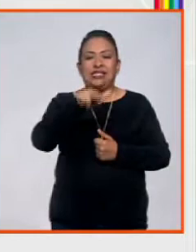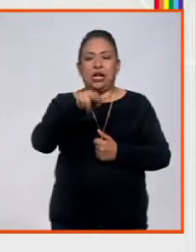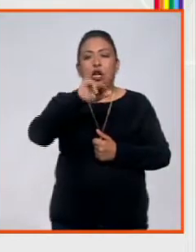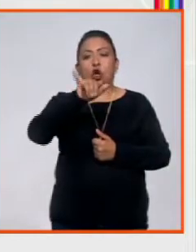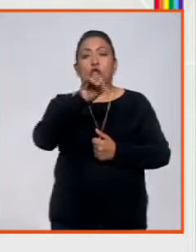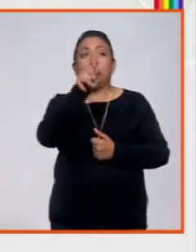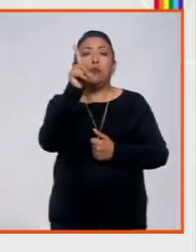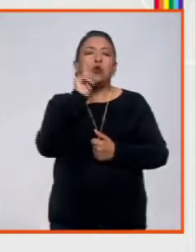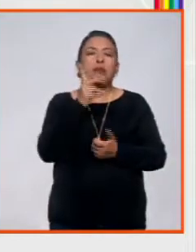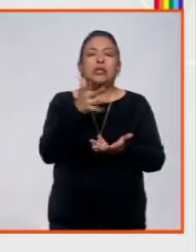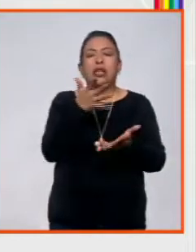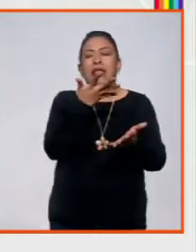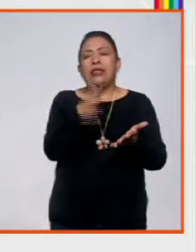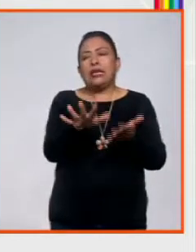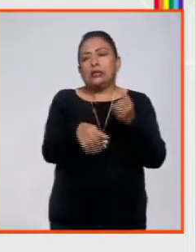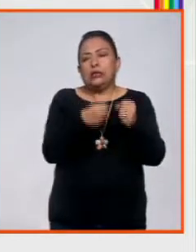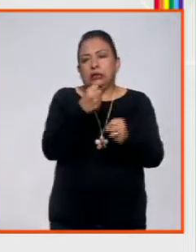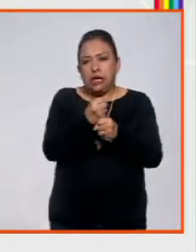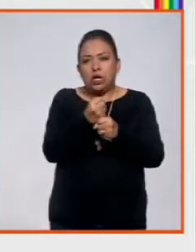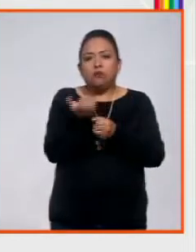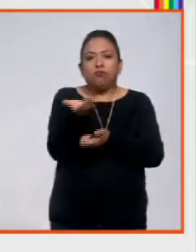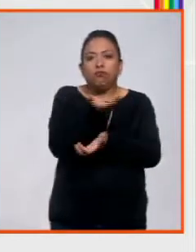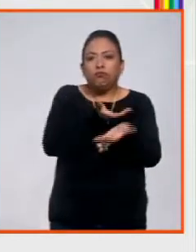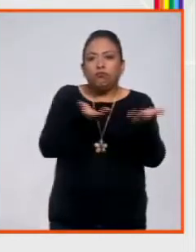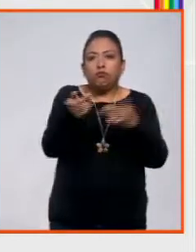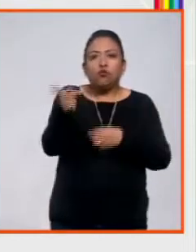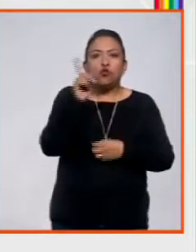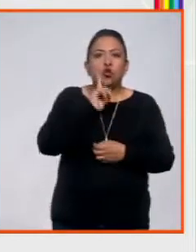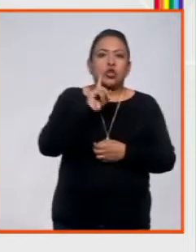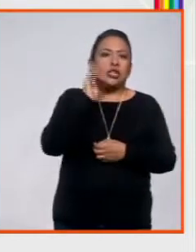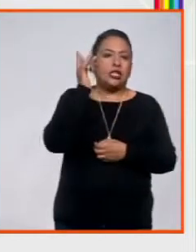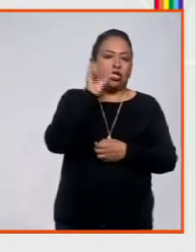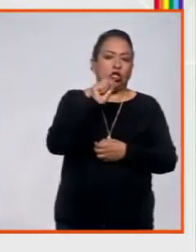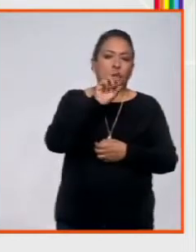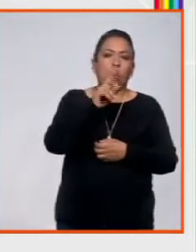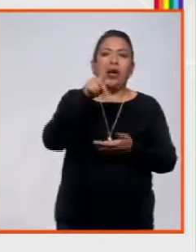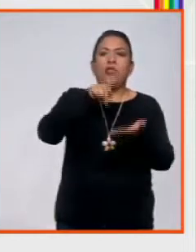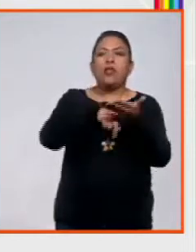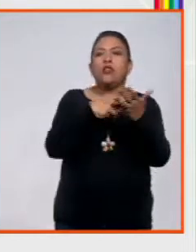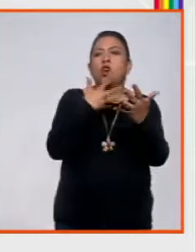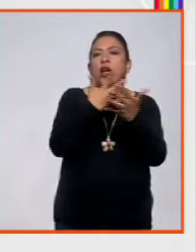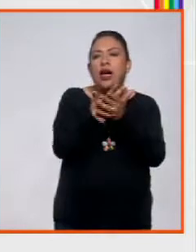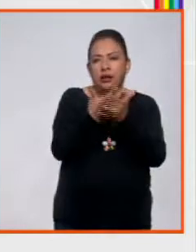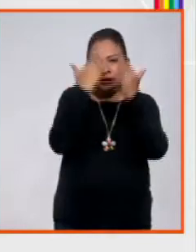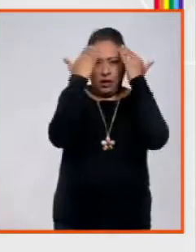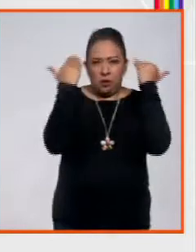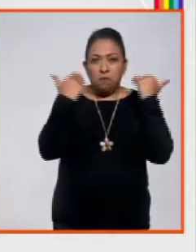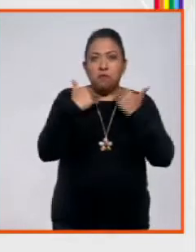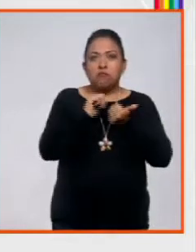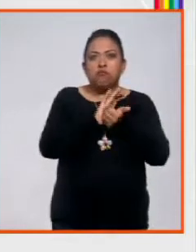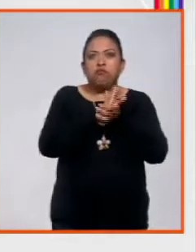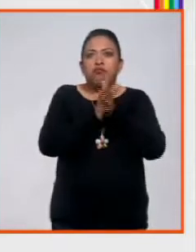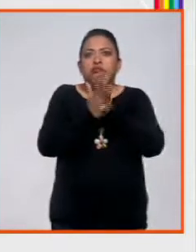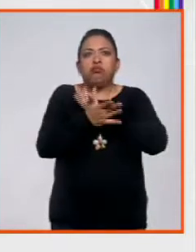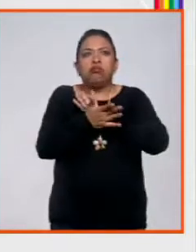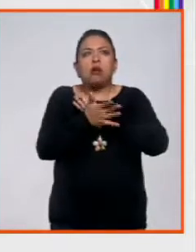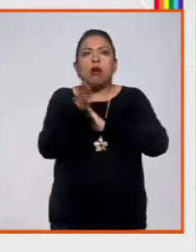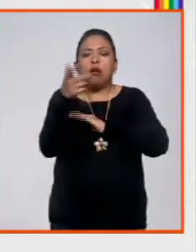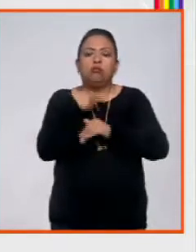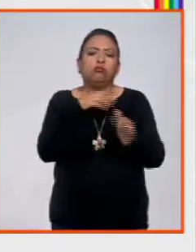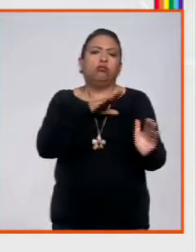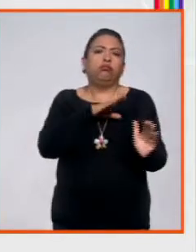que durante cerca de 10 años convivió con la décima musa en la celda conventual al punto de convertirse en su